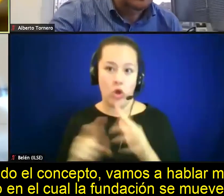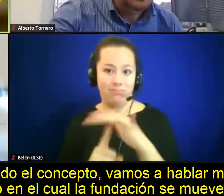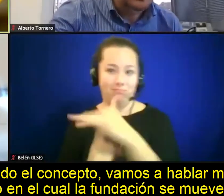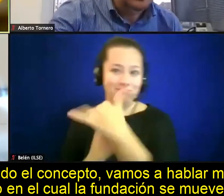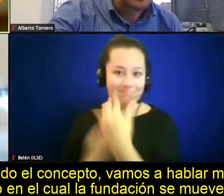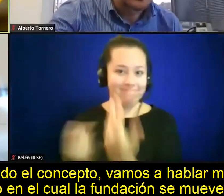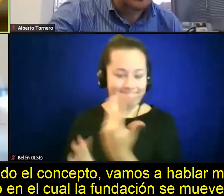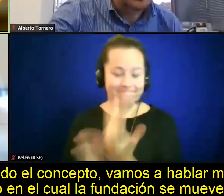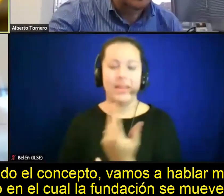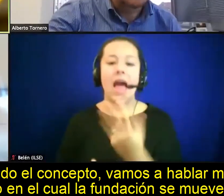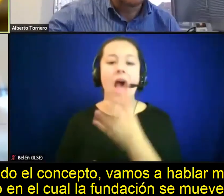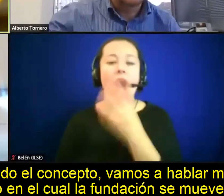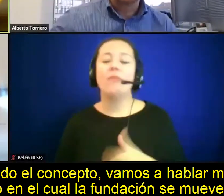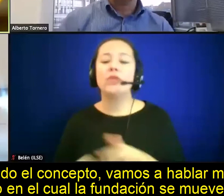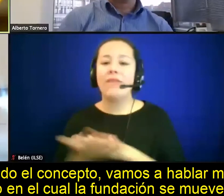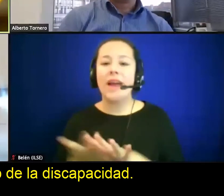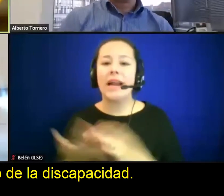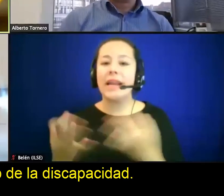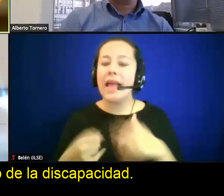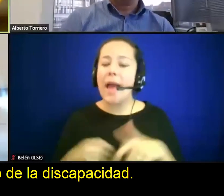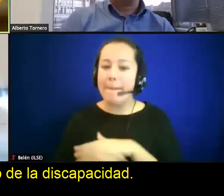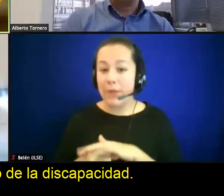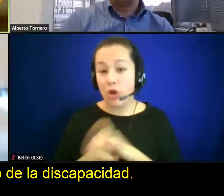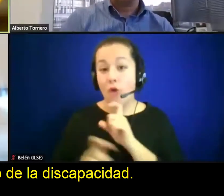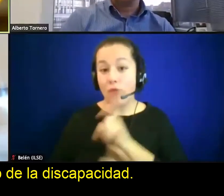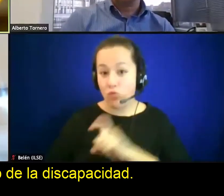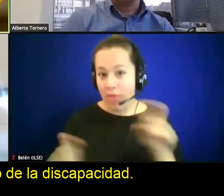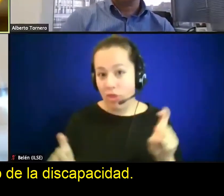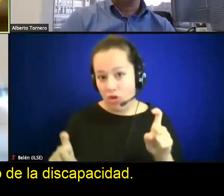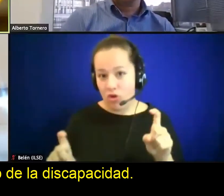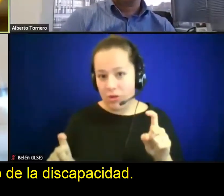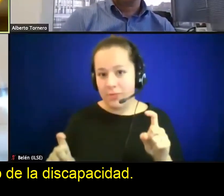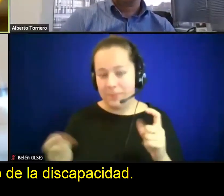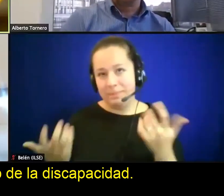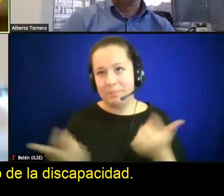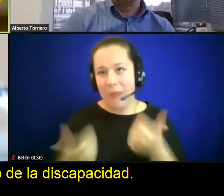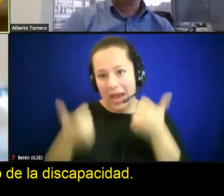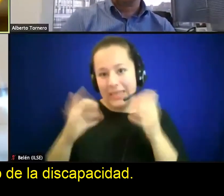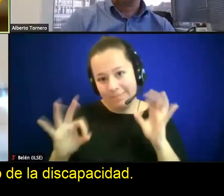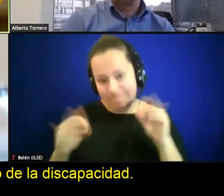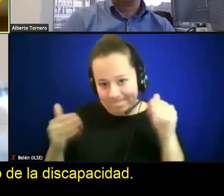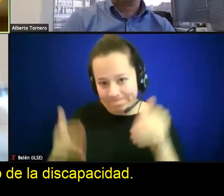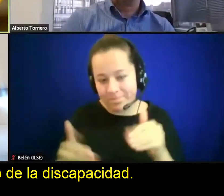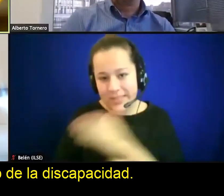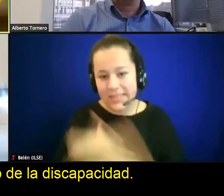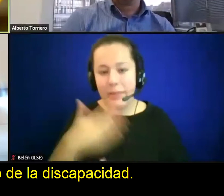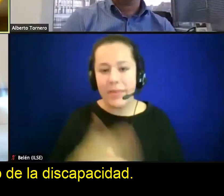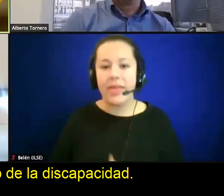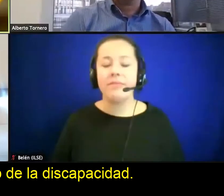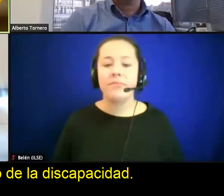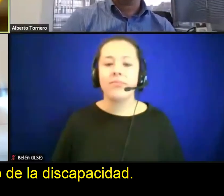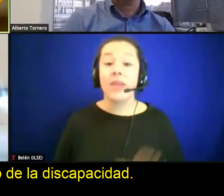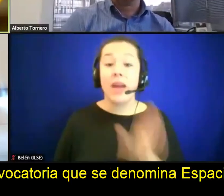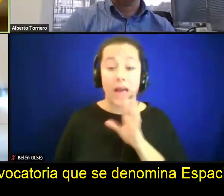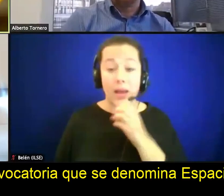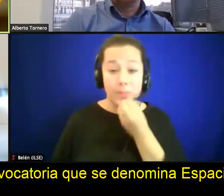el ámbito en el cual la Fundación se mueve, que es el ámbito de la discapacidad. Como os conté, tenemos una convocatoria